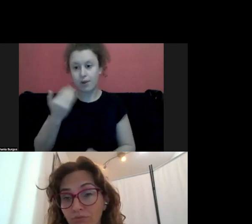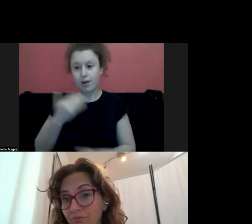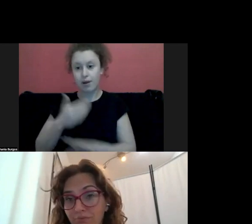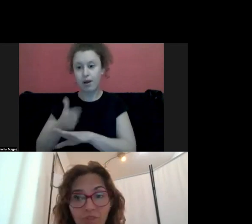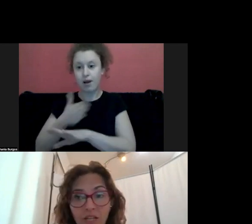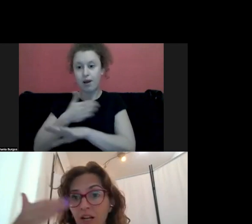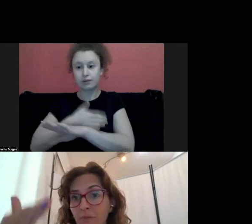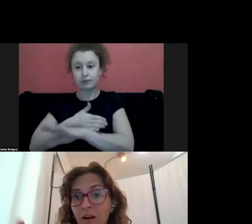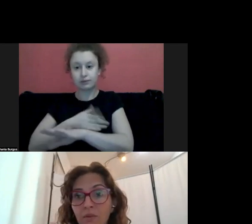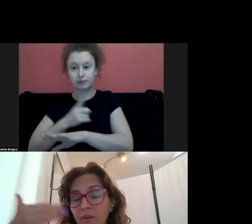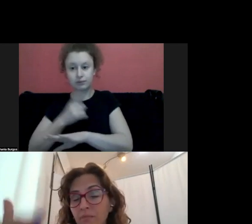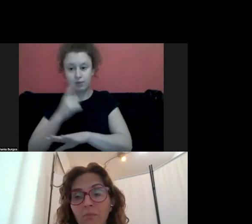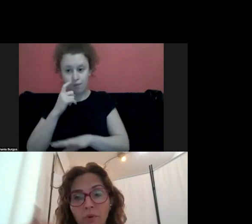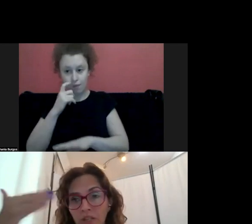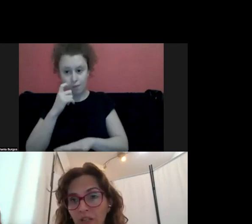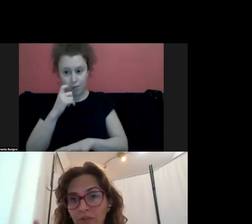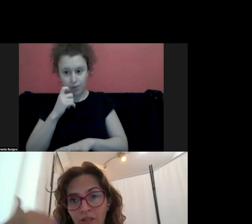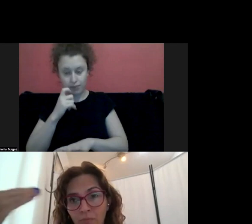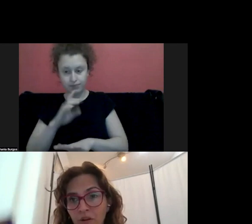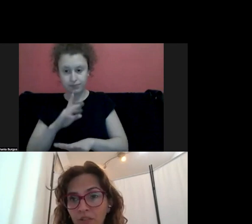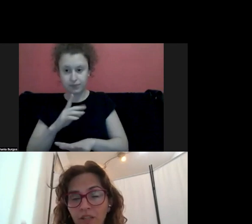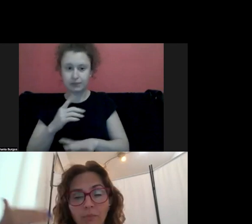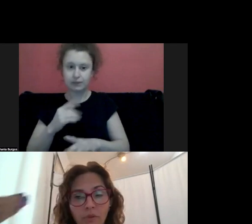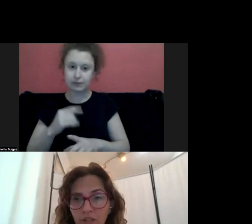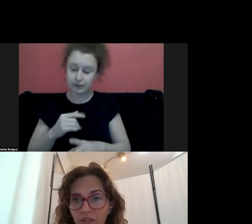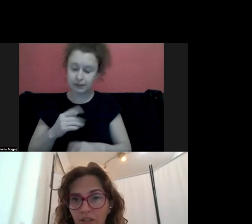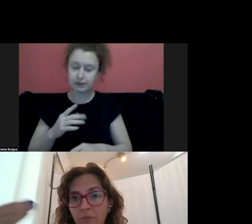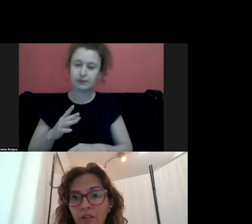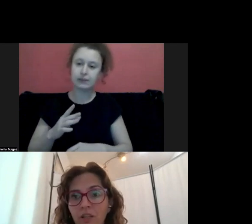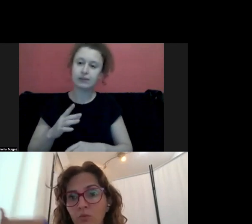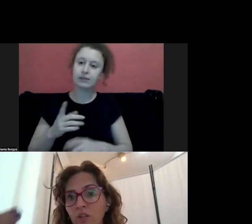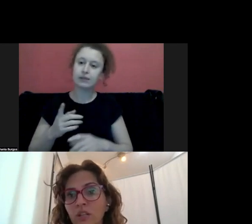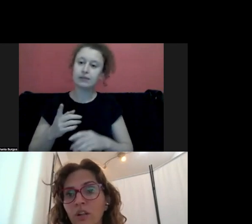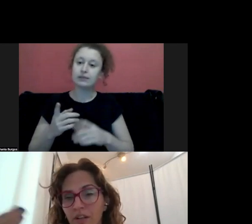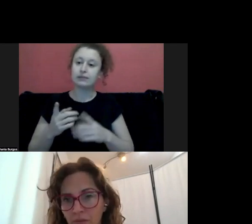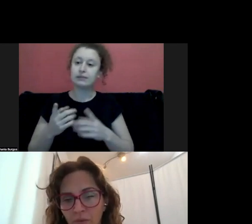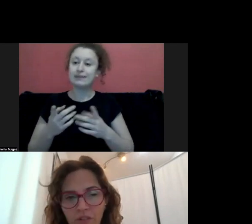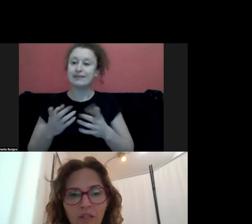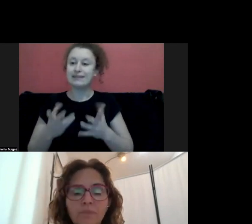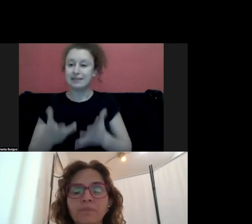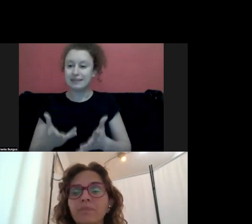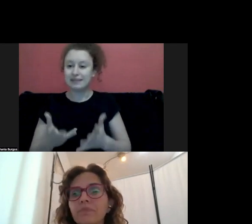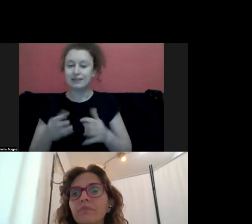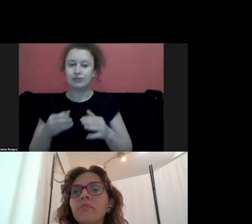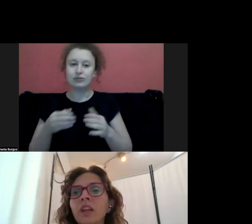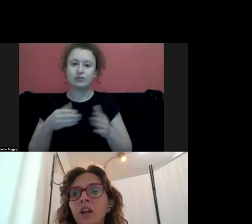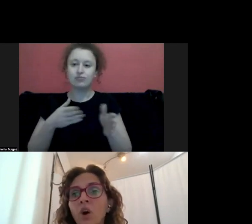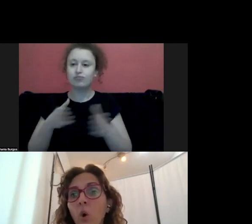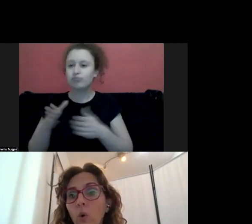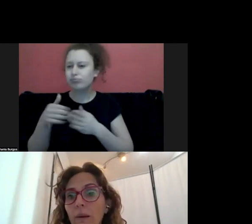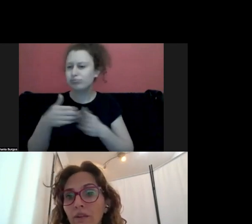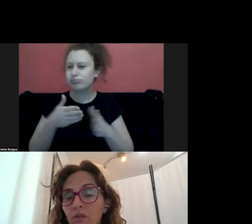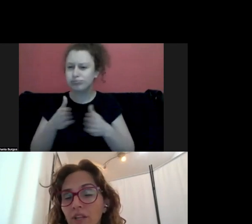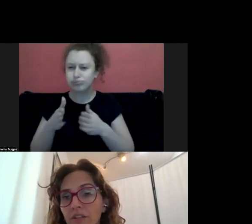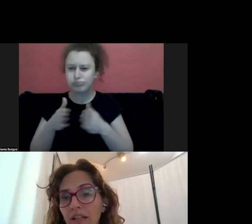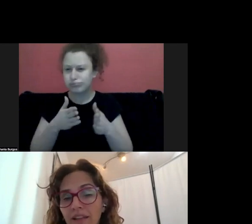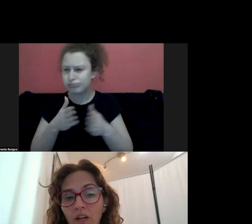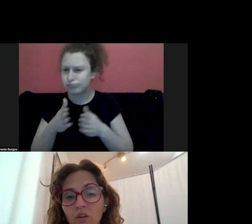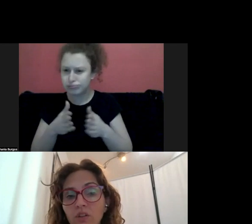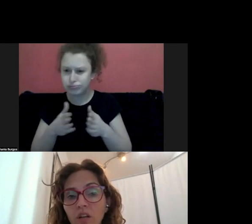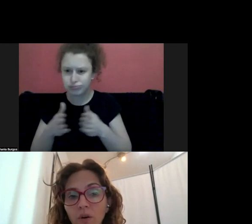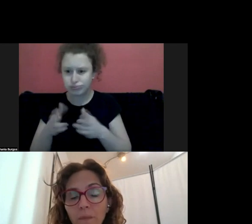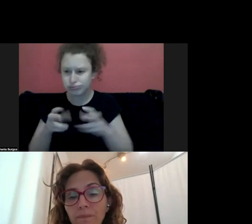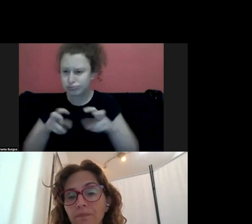periplo inacabable, puerta tras puerta, buscando la respuesta. Una vez consigues